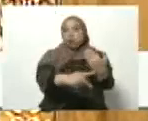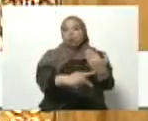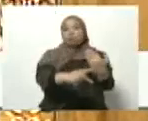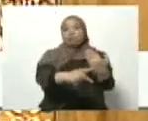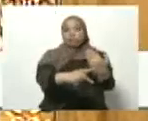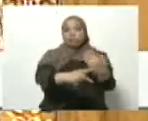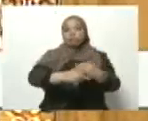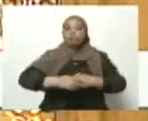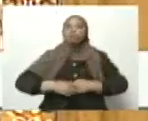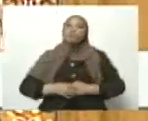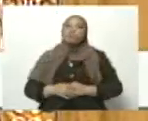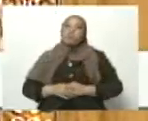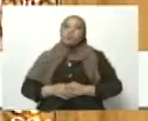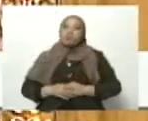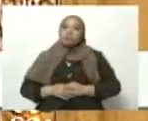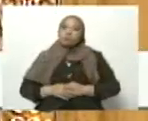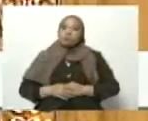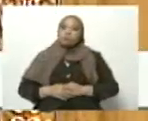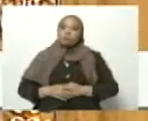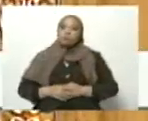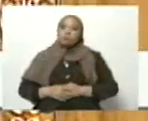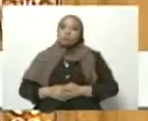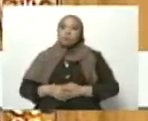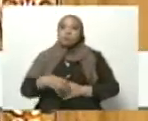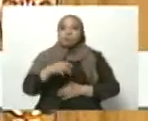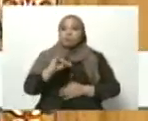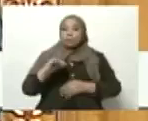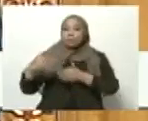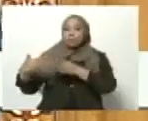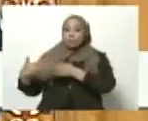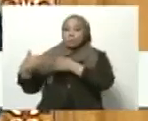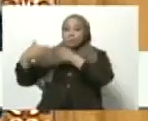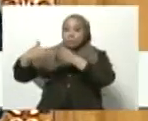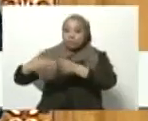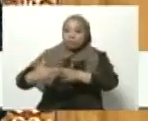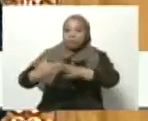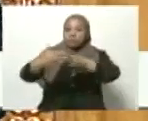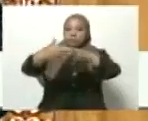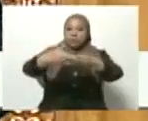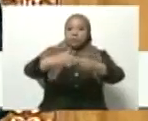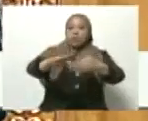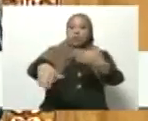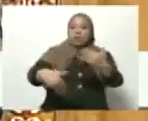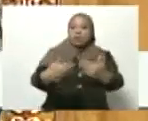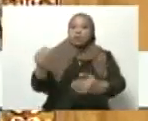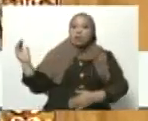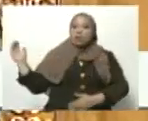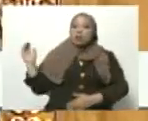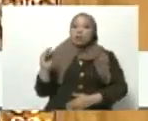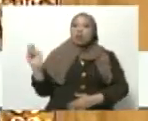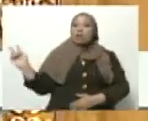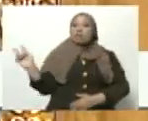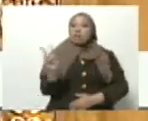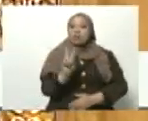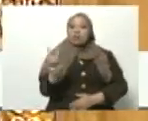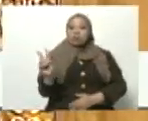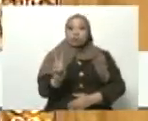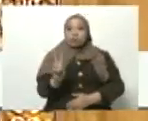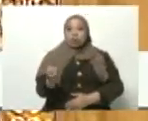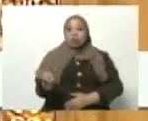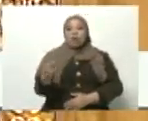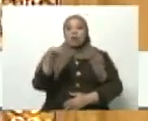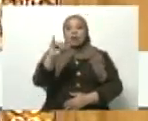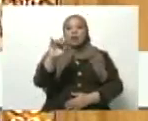siguiente. Los barcos petroleros iraníes que vengan a Venezuela, no vamos a usar la fuerza militar, sino vamos a usar